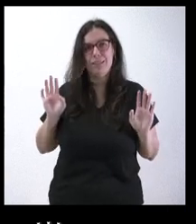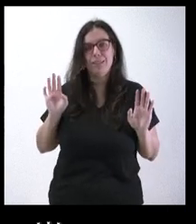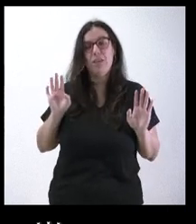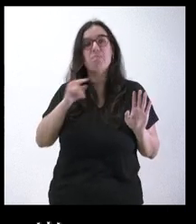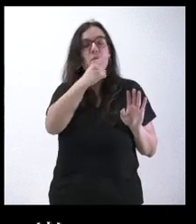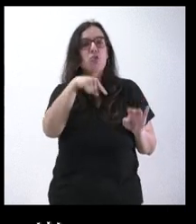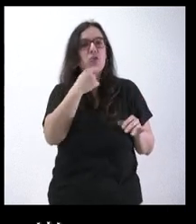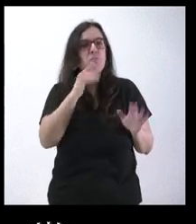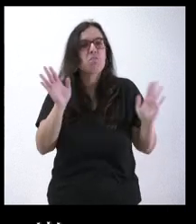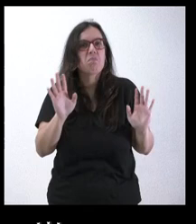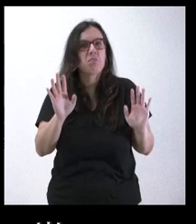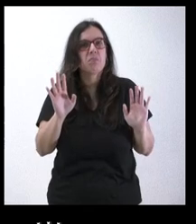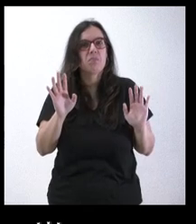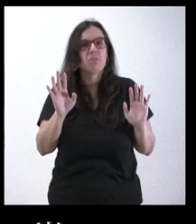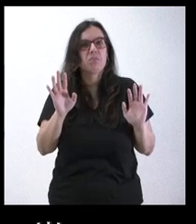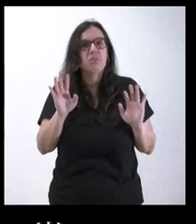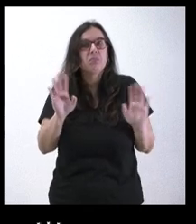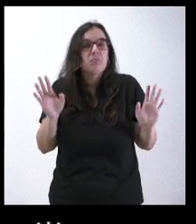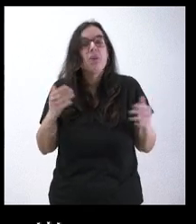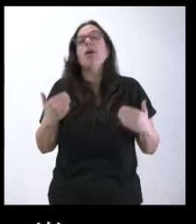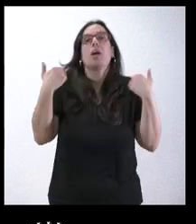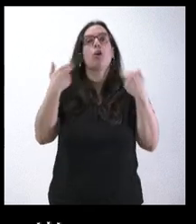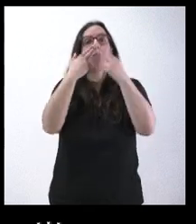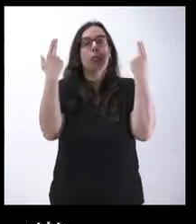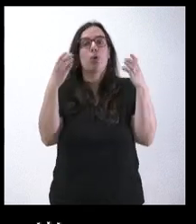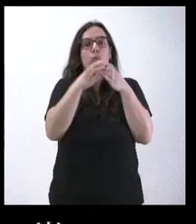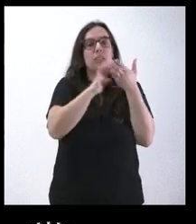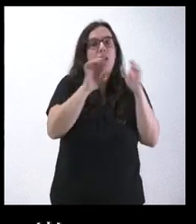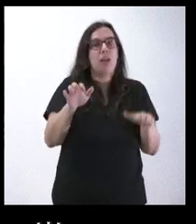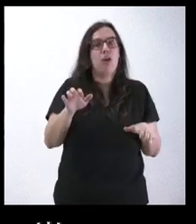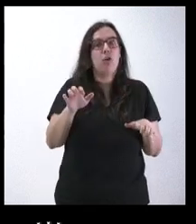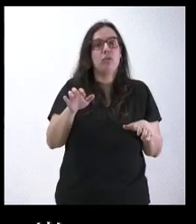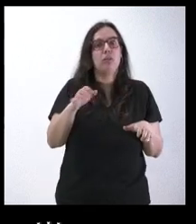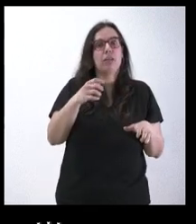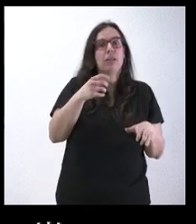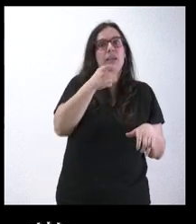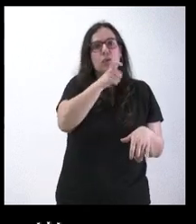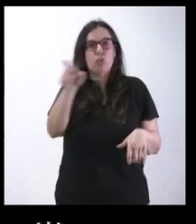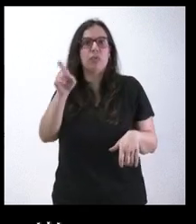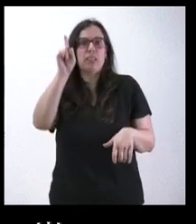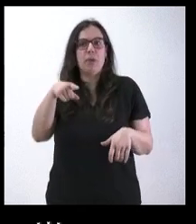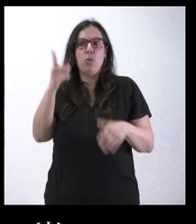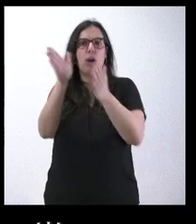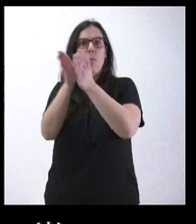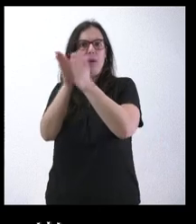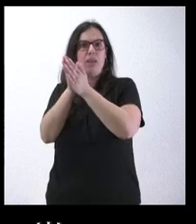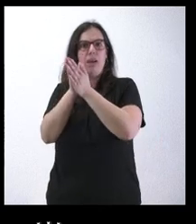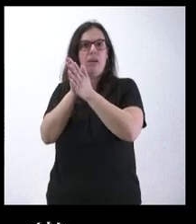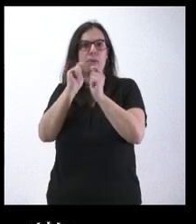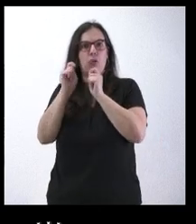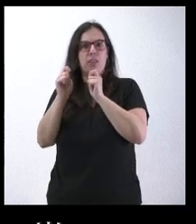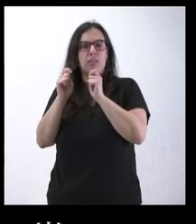cargos públicos de vox cargos públicos de la junta de Castilla y León insultaron a una compañera en una manifestación